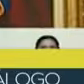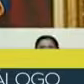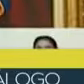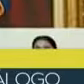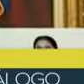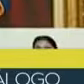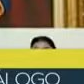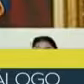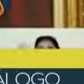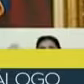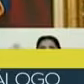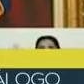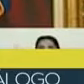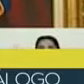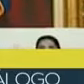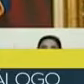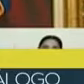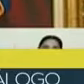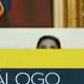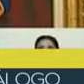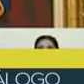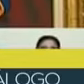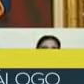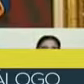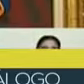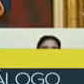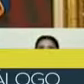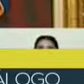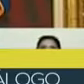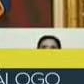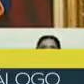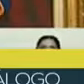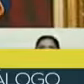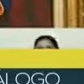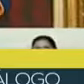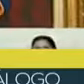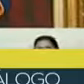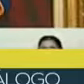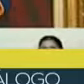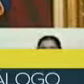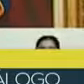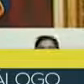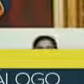Dios, gracias a nuestro esfuerzo y gracias a la herencia, el legado que nos dejó el comandante Chávez.